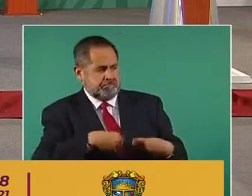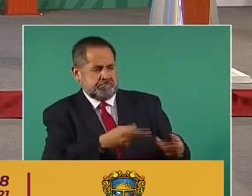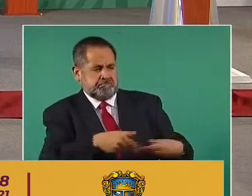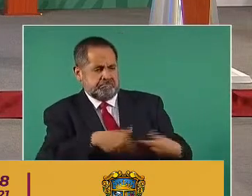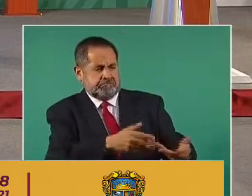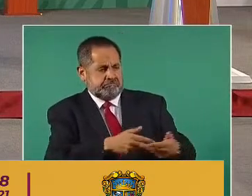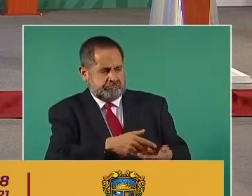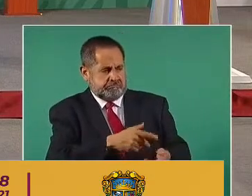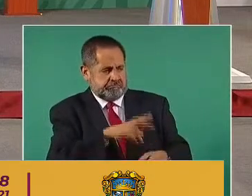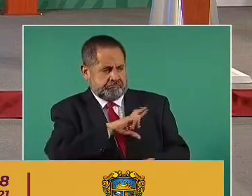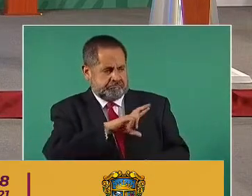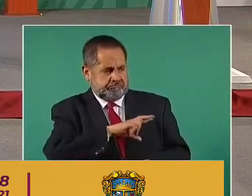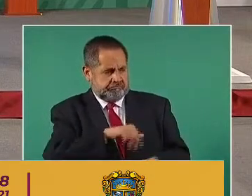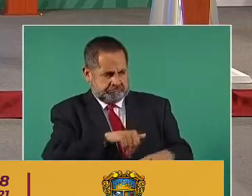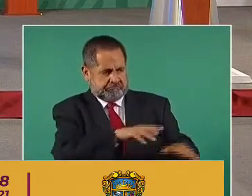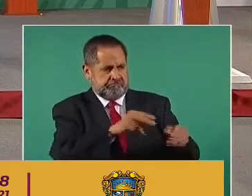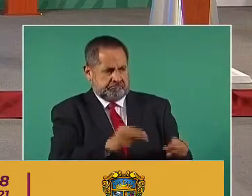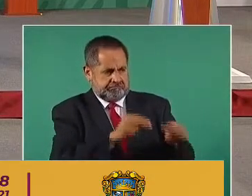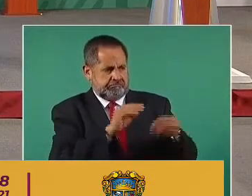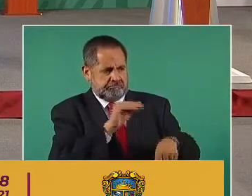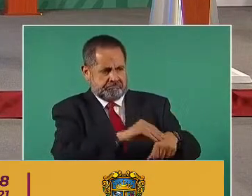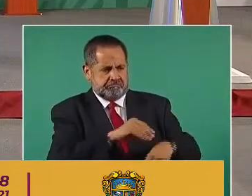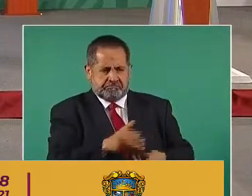a particulares.